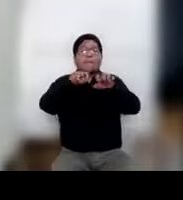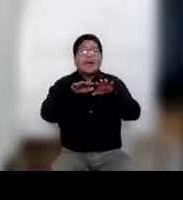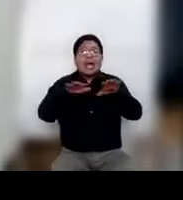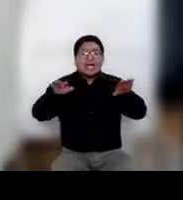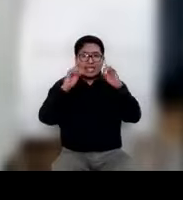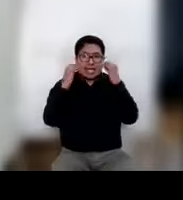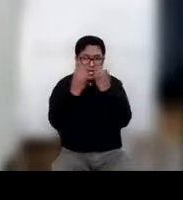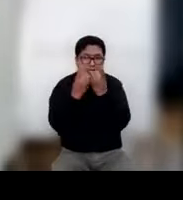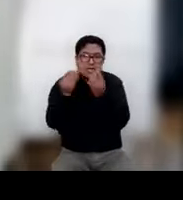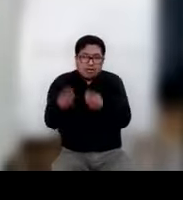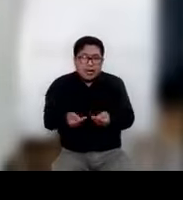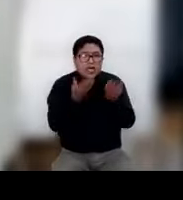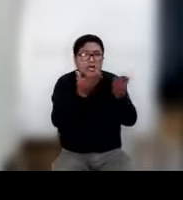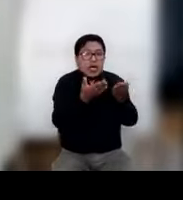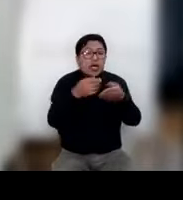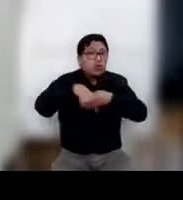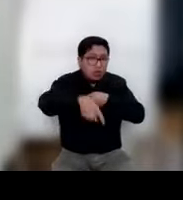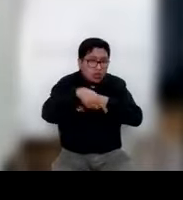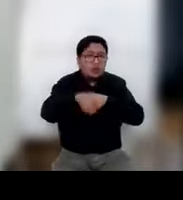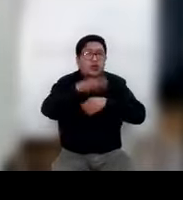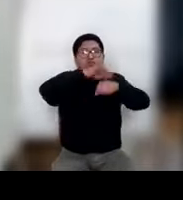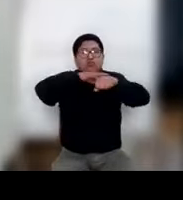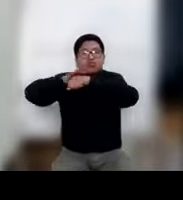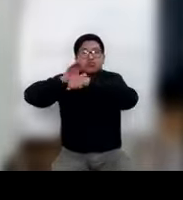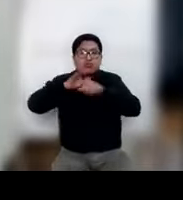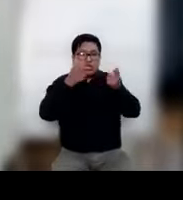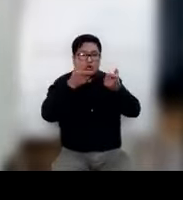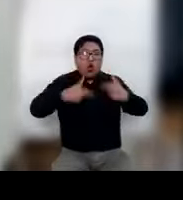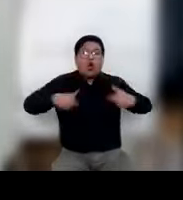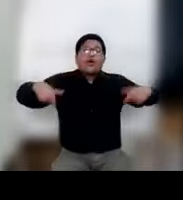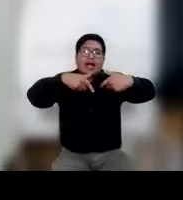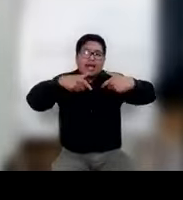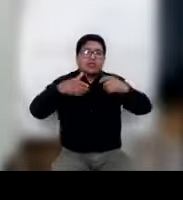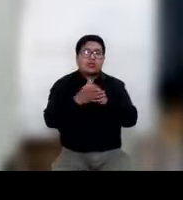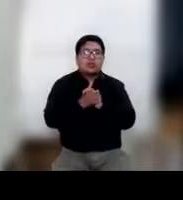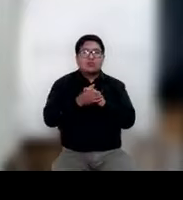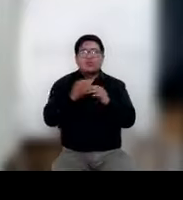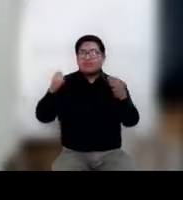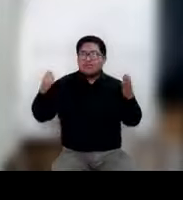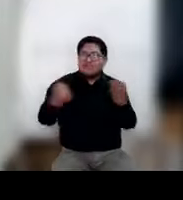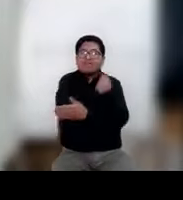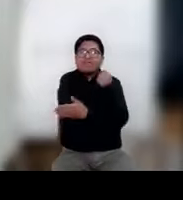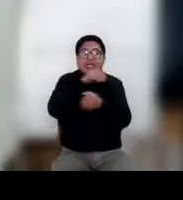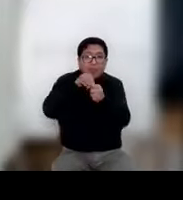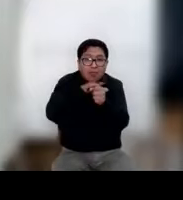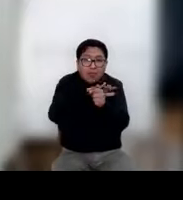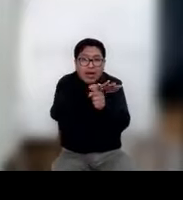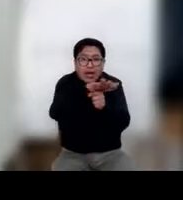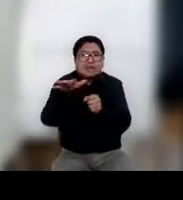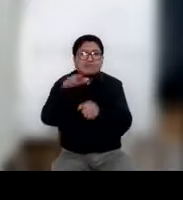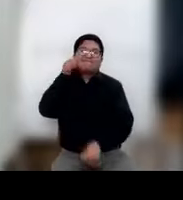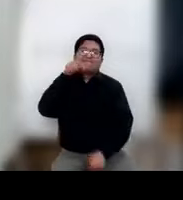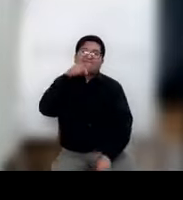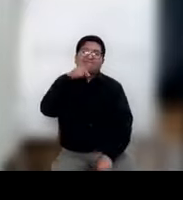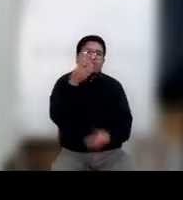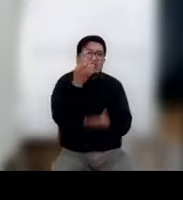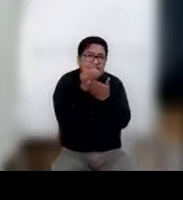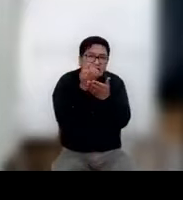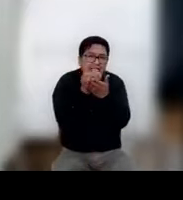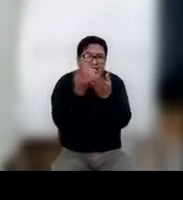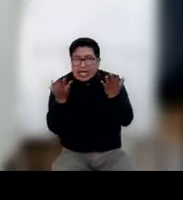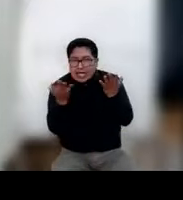congreso para transferir y reorganizarla un algo pero lamentablemente por la pandemia por la falta de recursos económicos